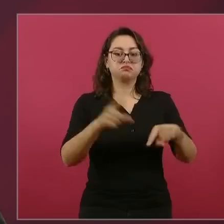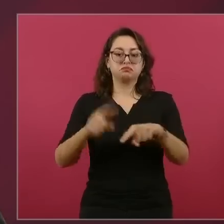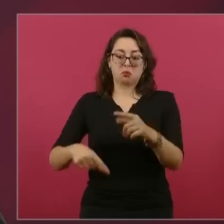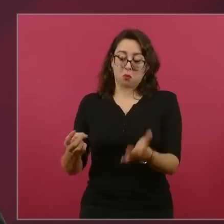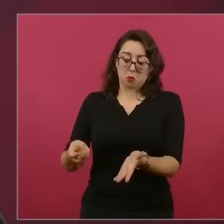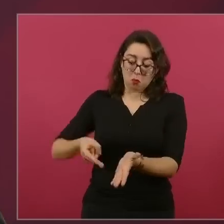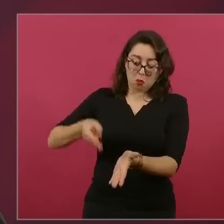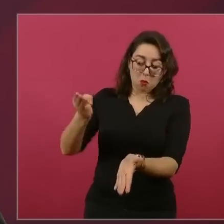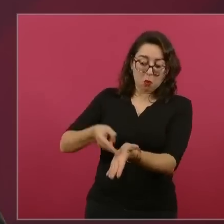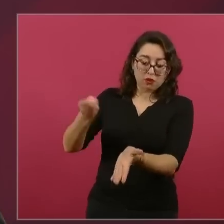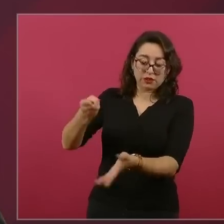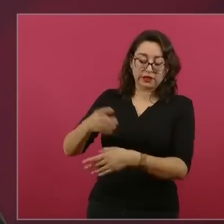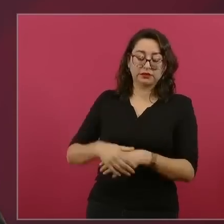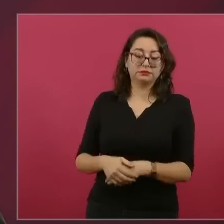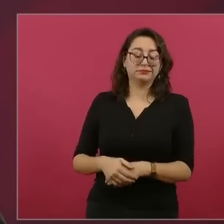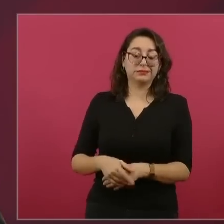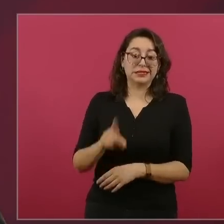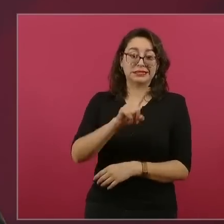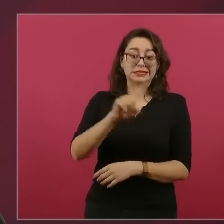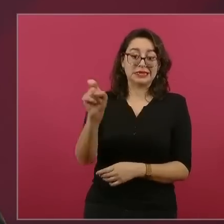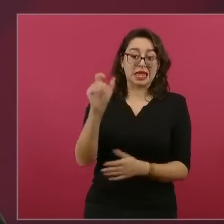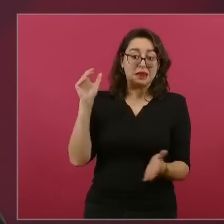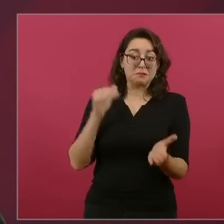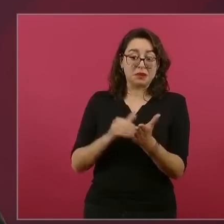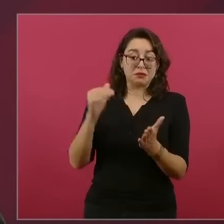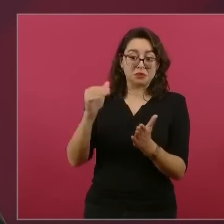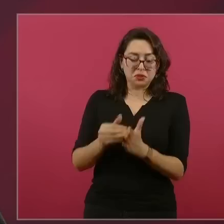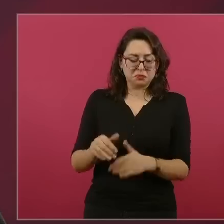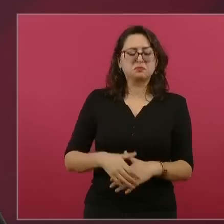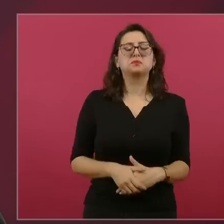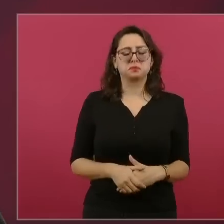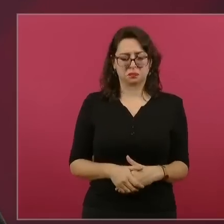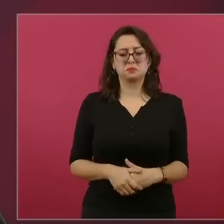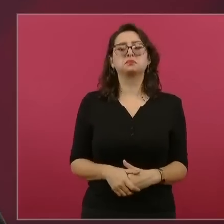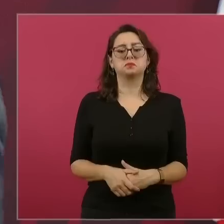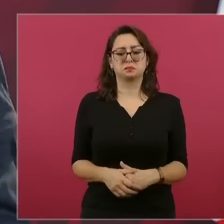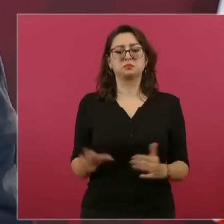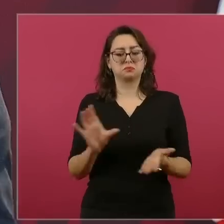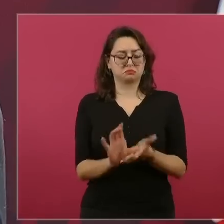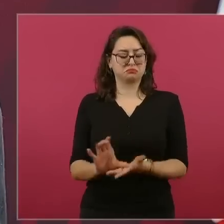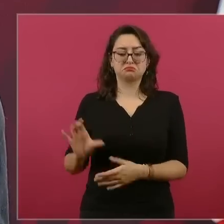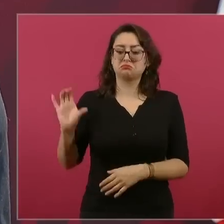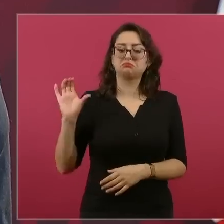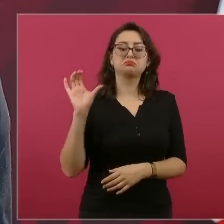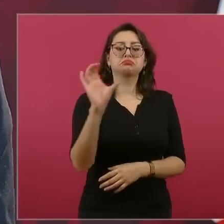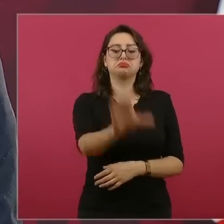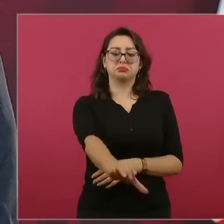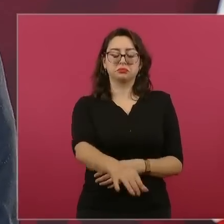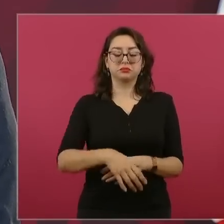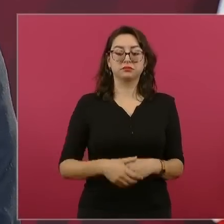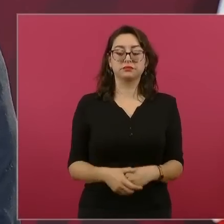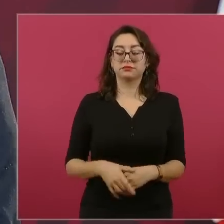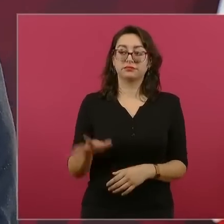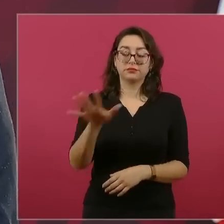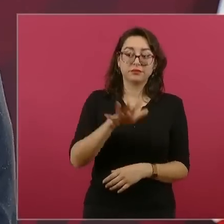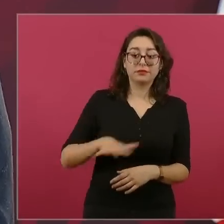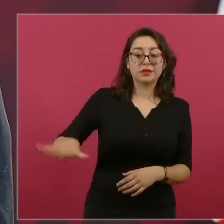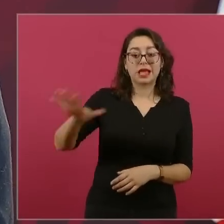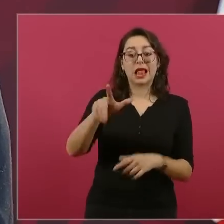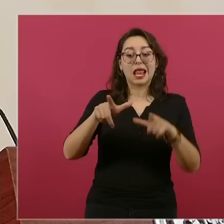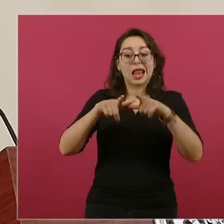Y dijimos, no se puede hacer el aeropuerto ahí, se va a hundir, es el lago,